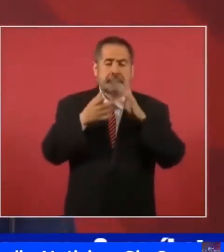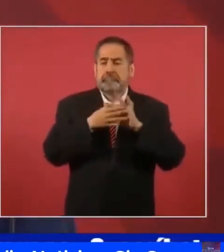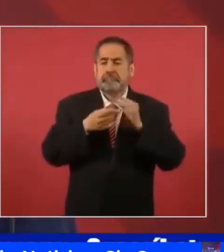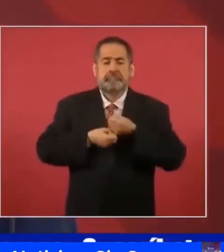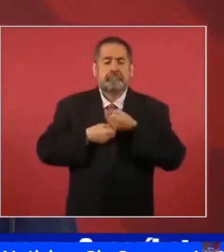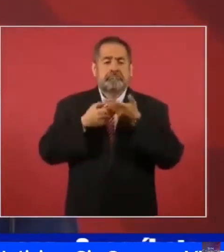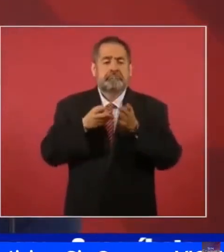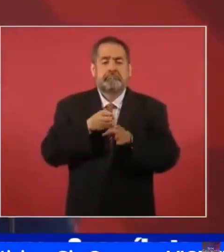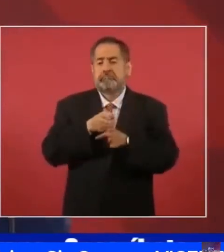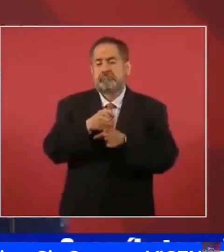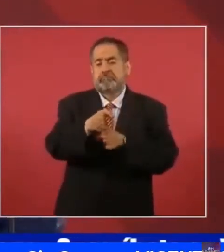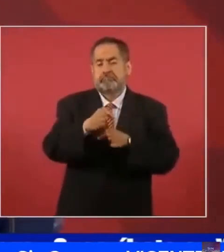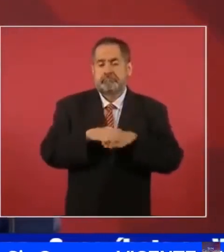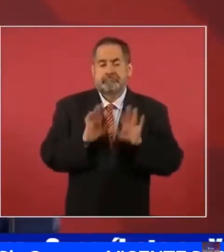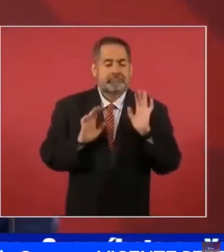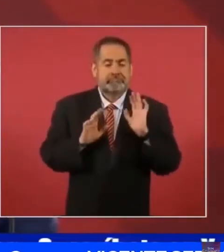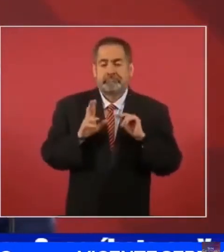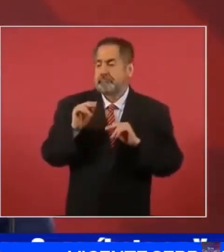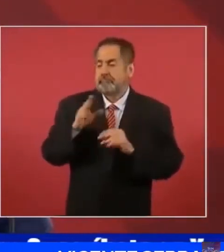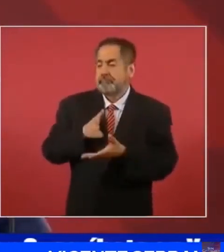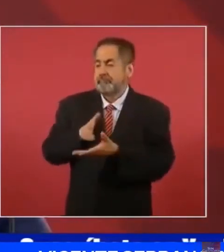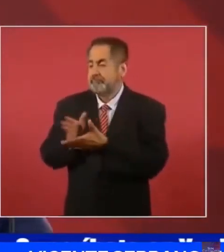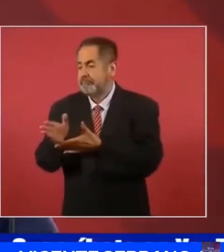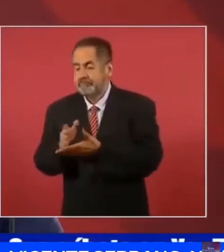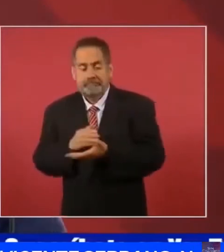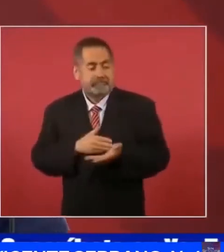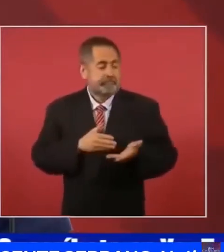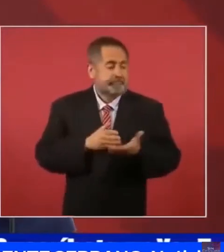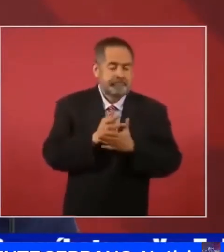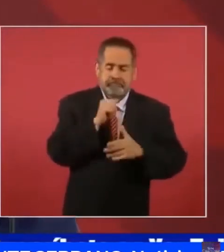profesionales, sin meterse